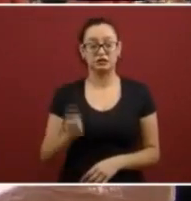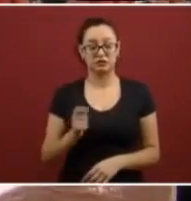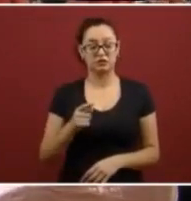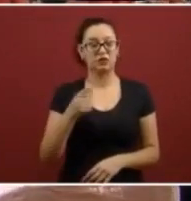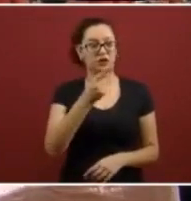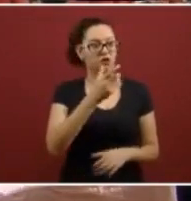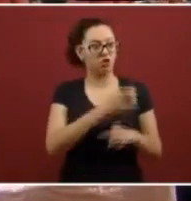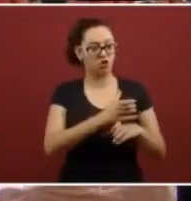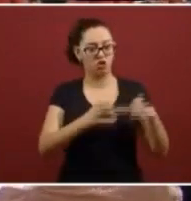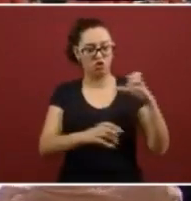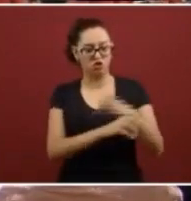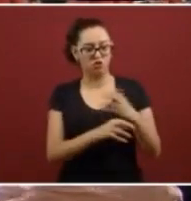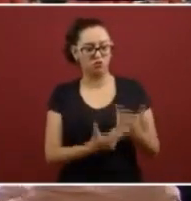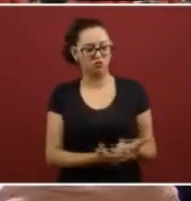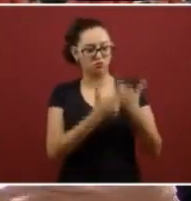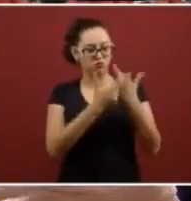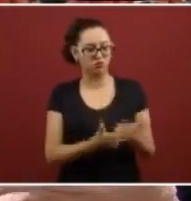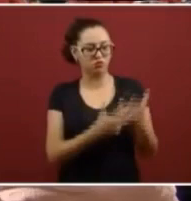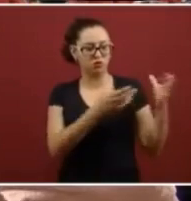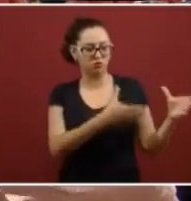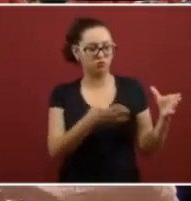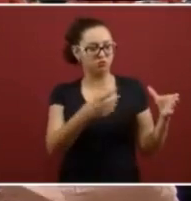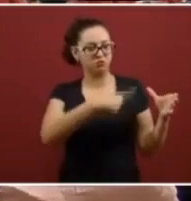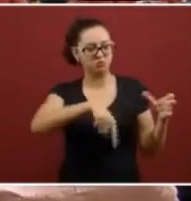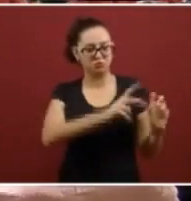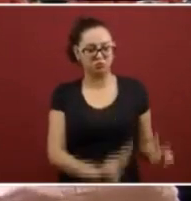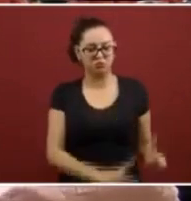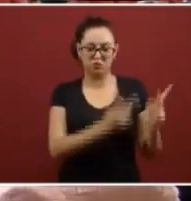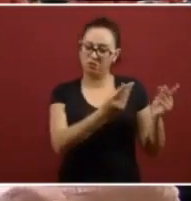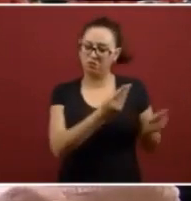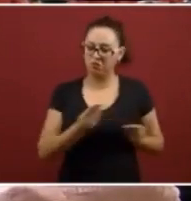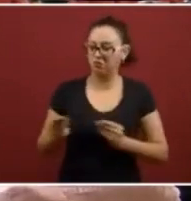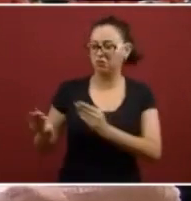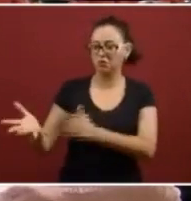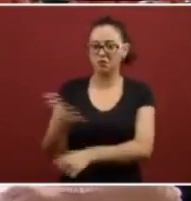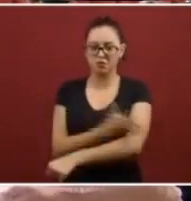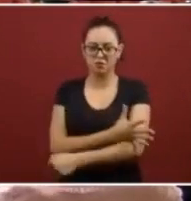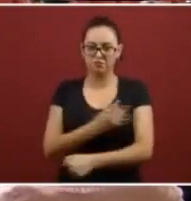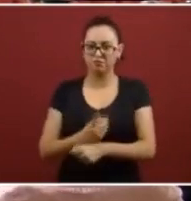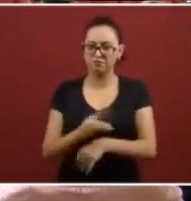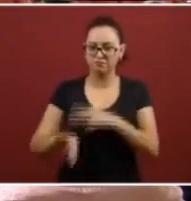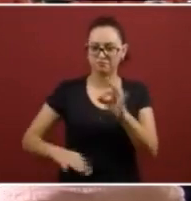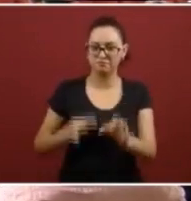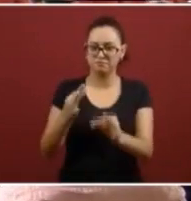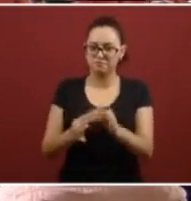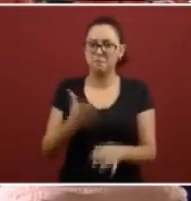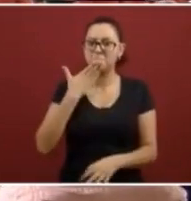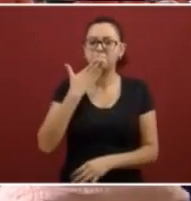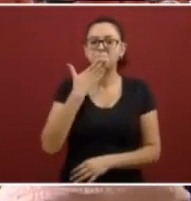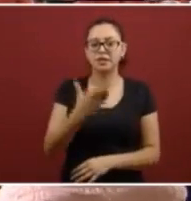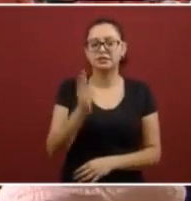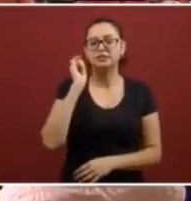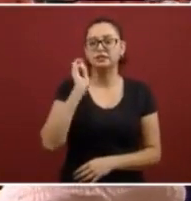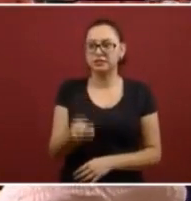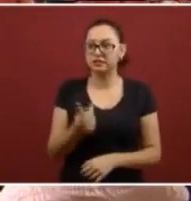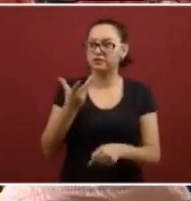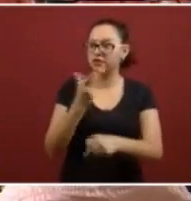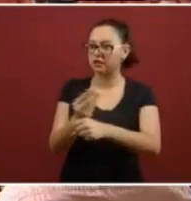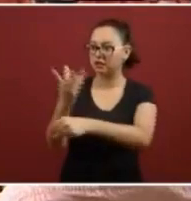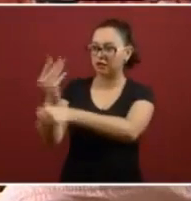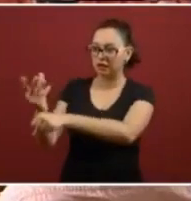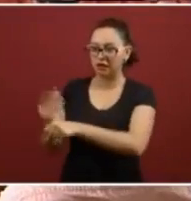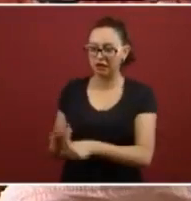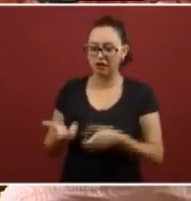un destino manifiesto, transparente y expedito y se So traduzca everything is going to be en done obras, en transparent, caminos, en and they're going to